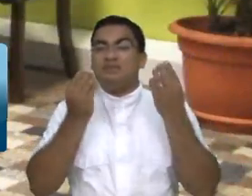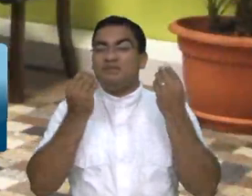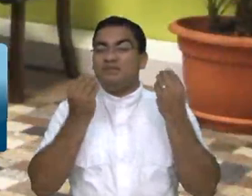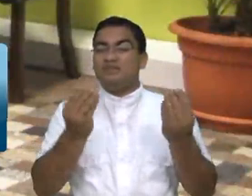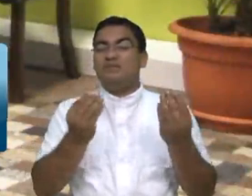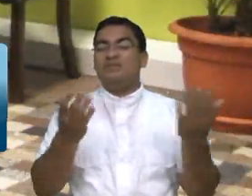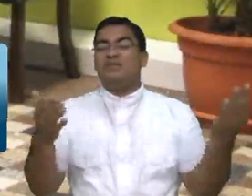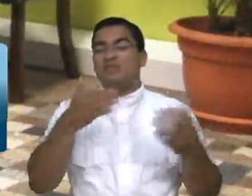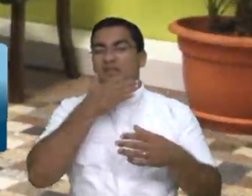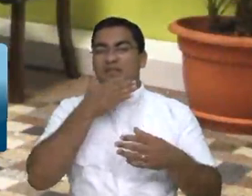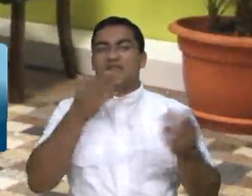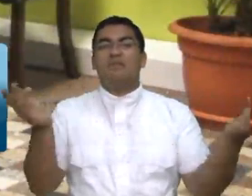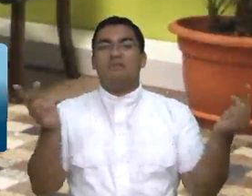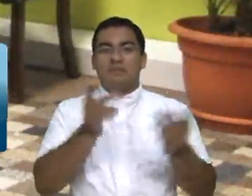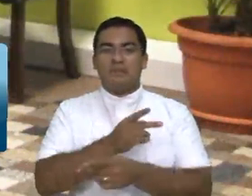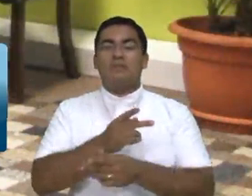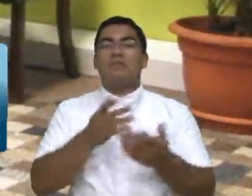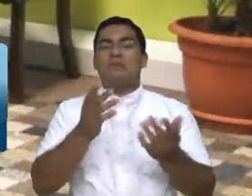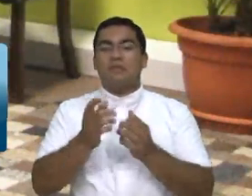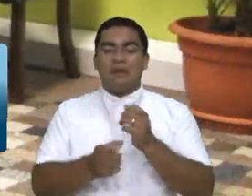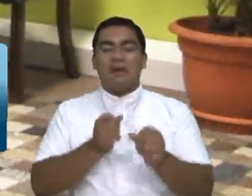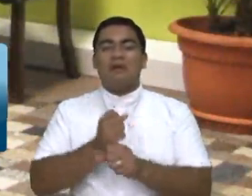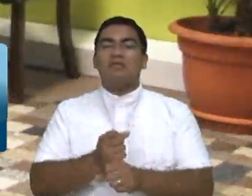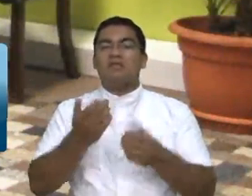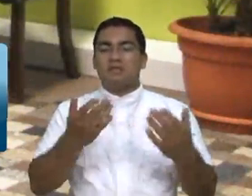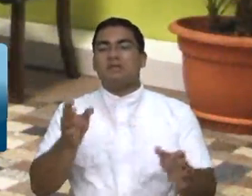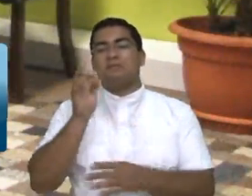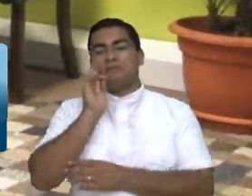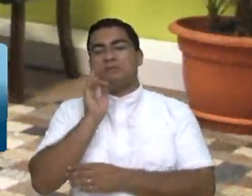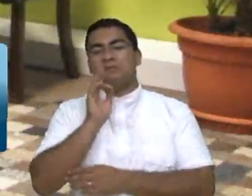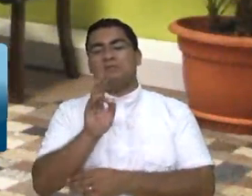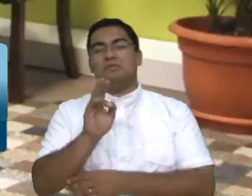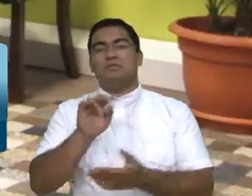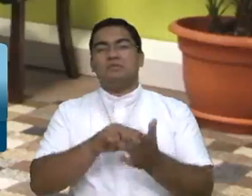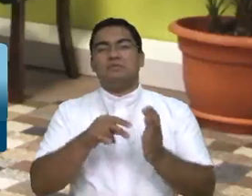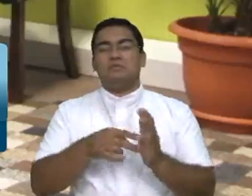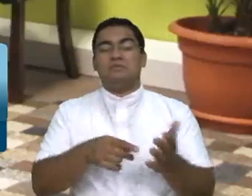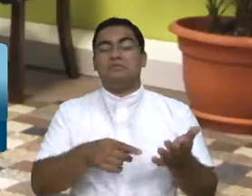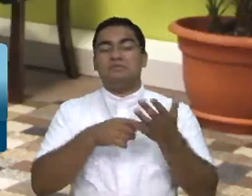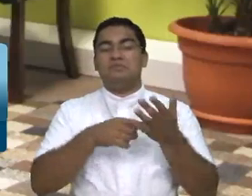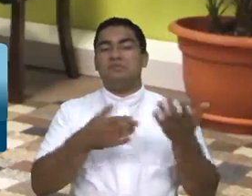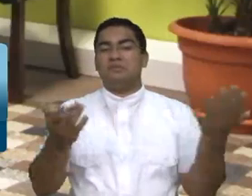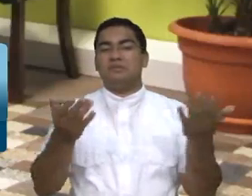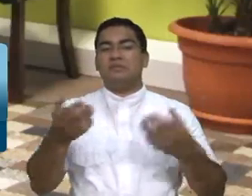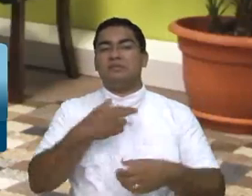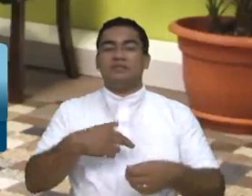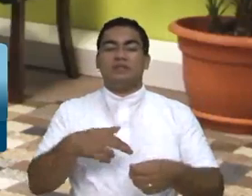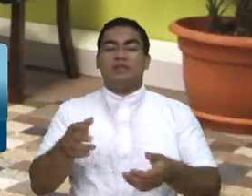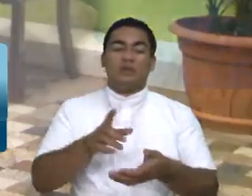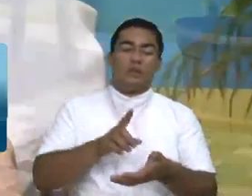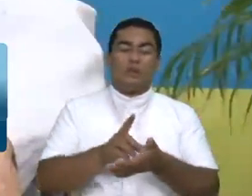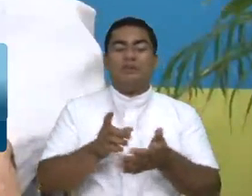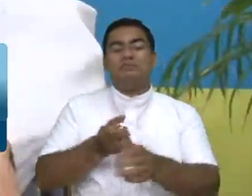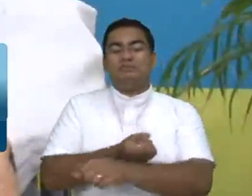severos, incluso parte de los moderados, en el primer año se está viendo lo anormal de los sangrados. Entonces, por cualquier duda, pues se les sugiere